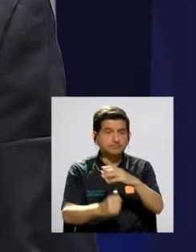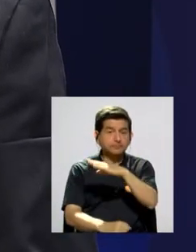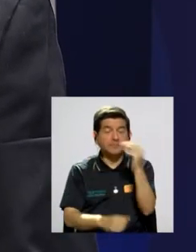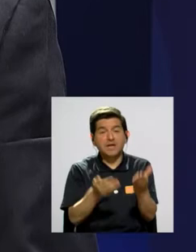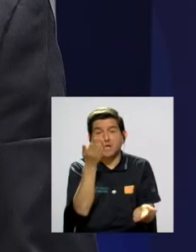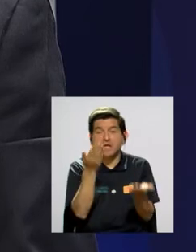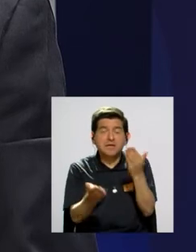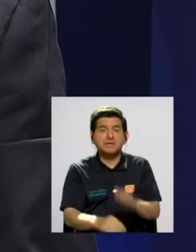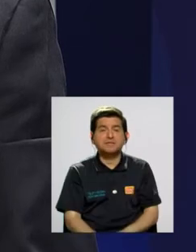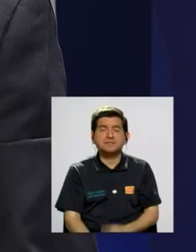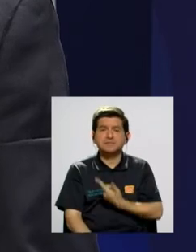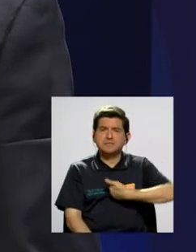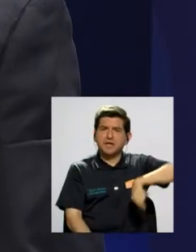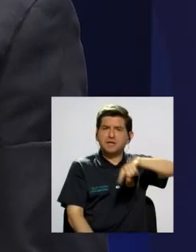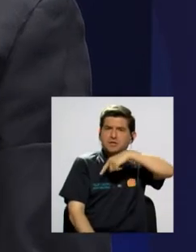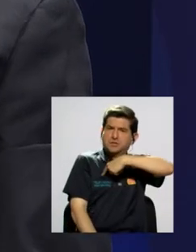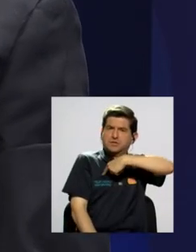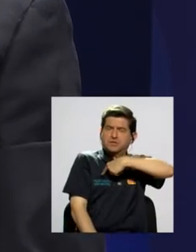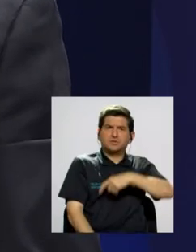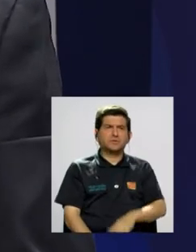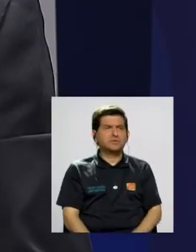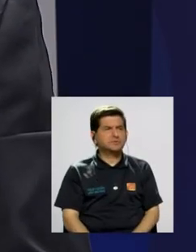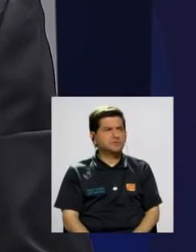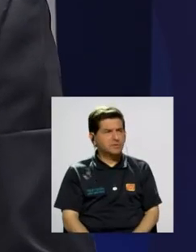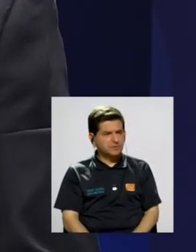tal vez mirarnos